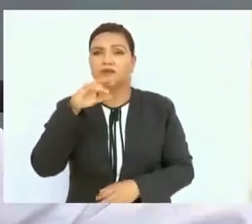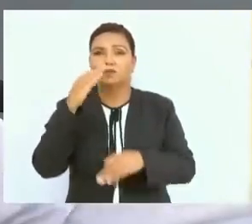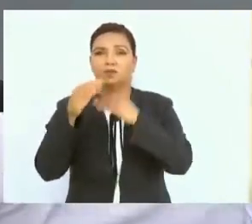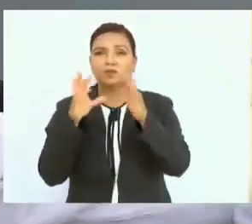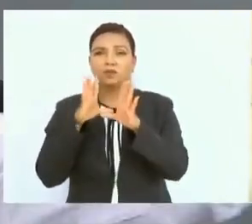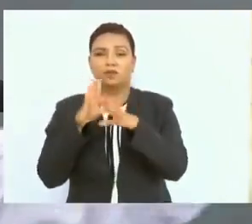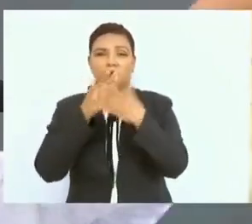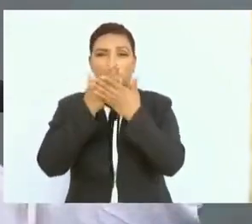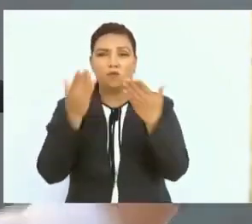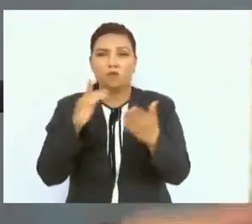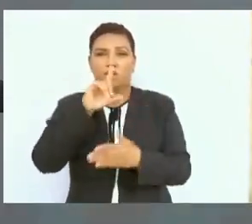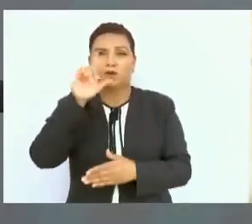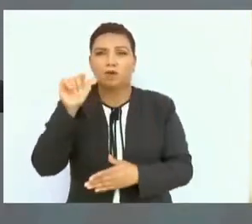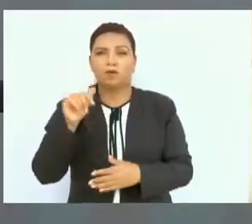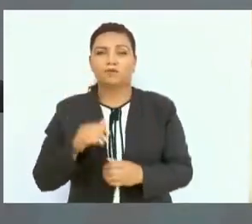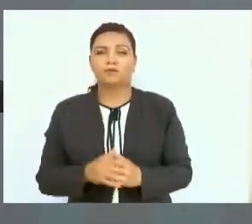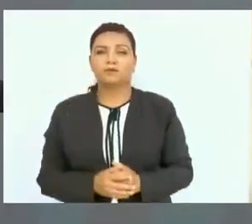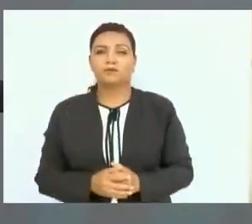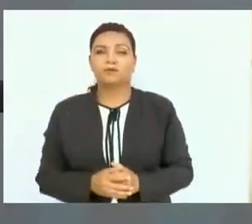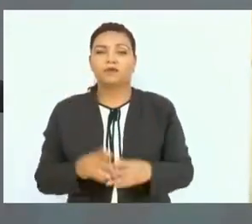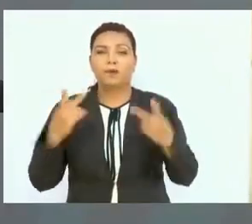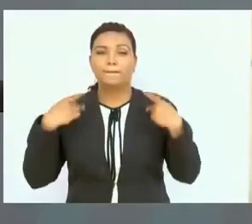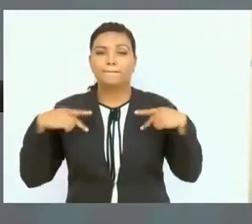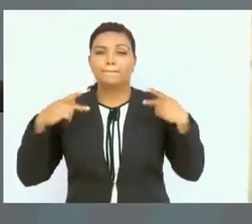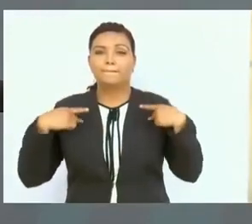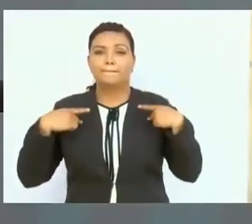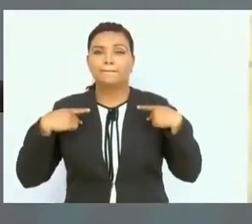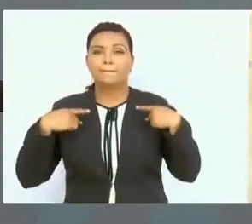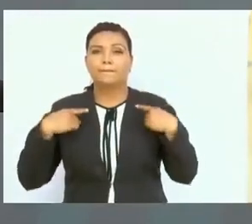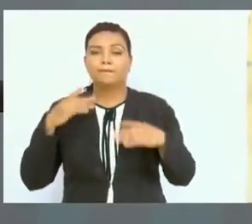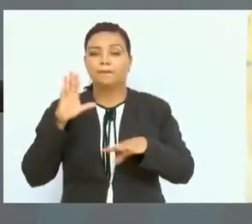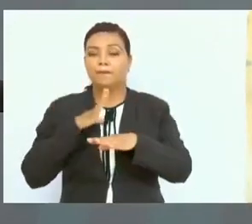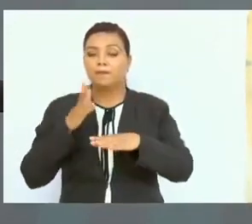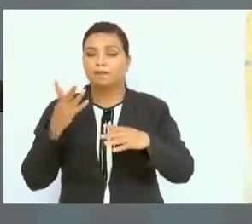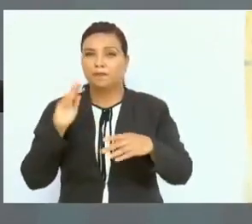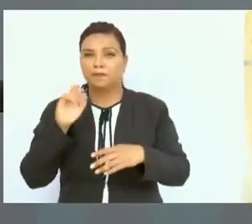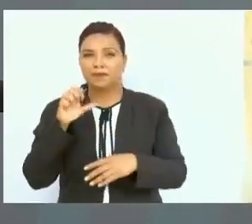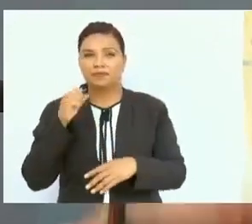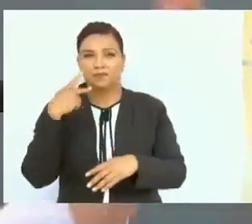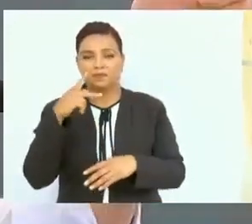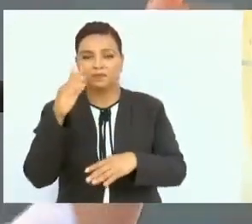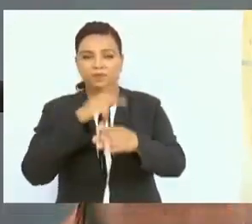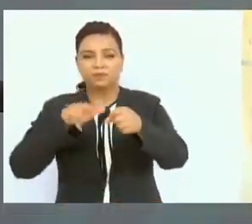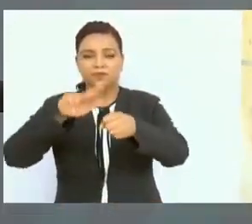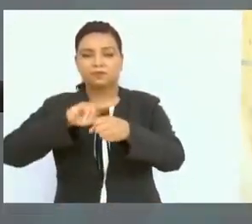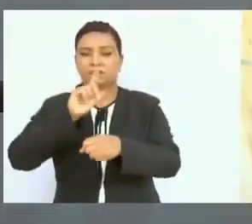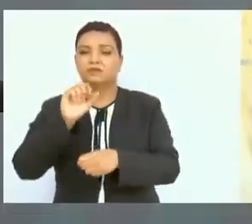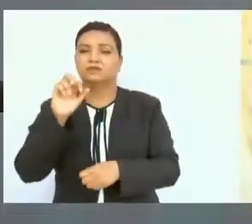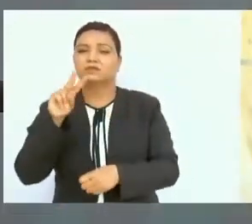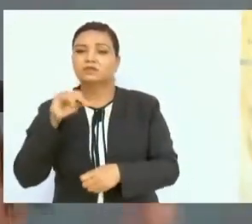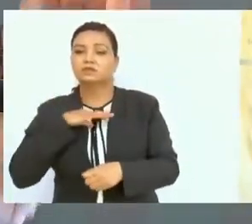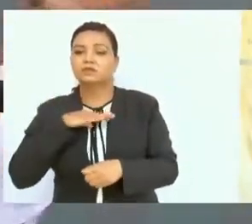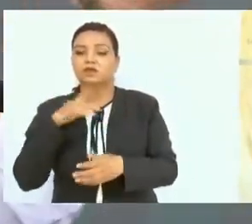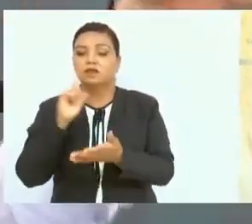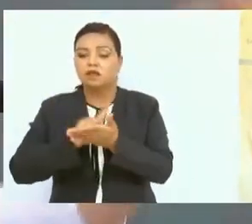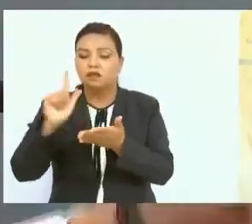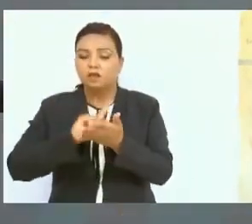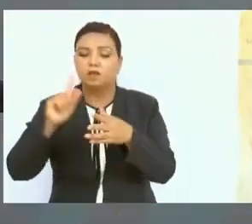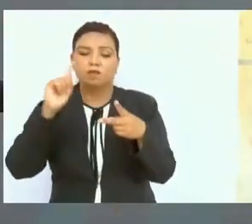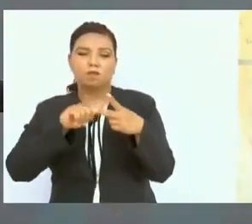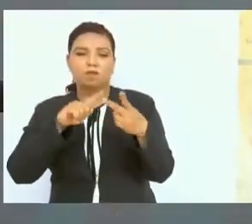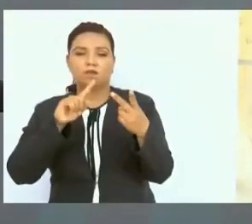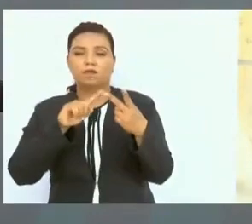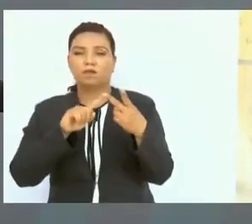que tradicionalmente hacían personal de base de los propios hospitales: los servicios de higiene y limpieza, los